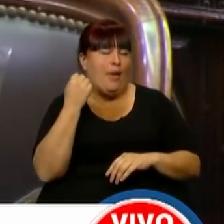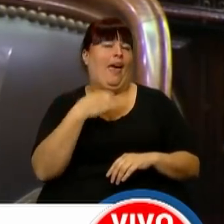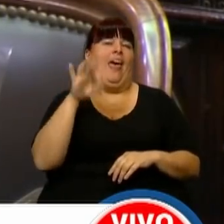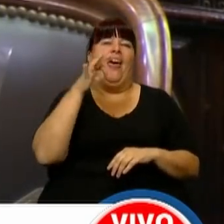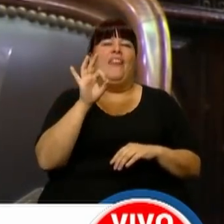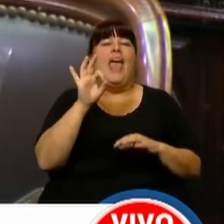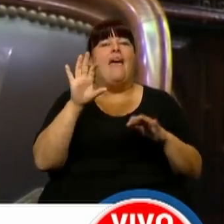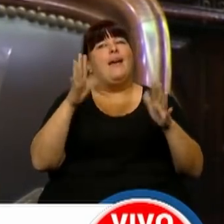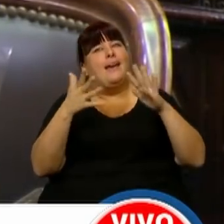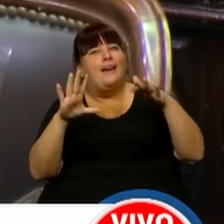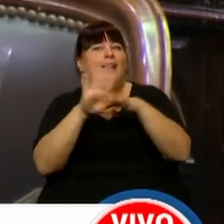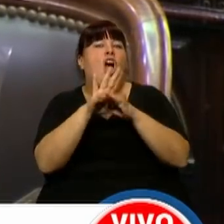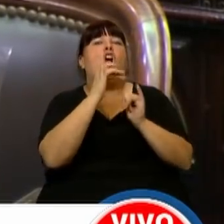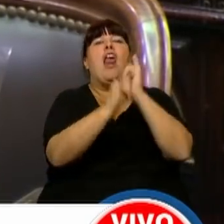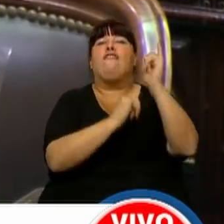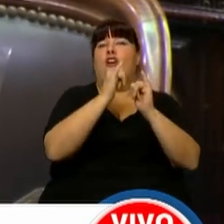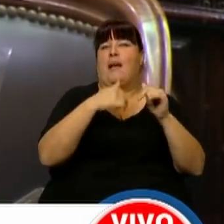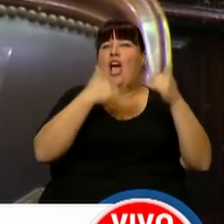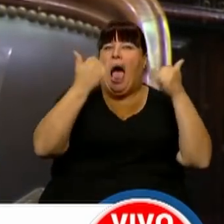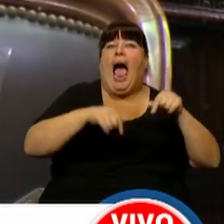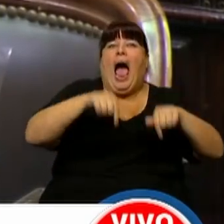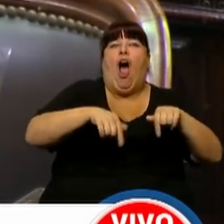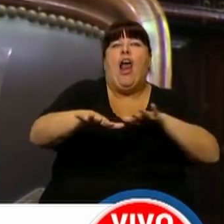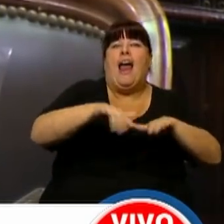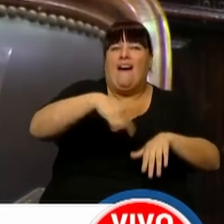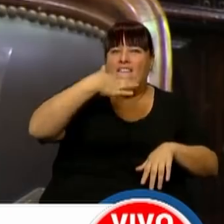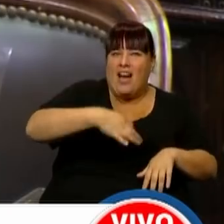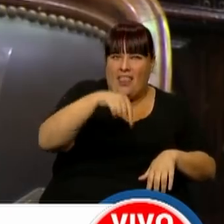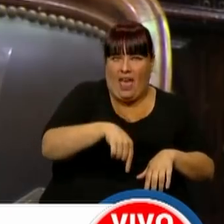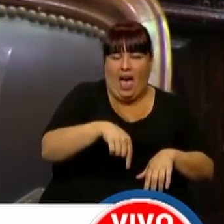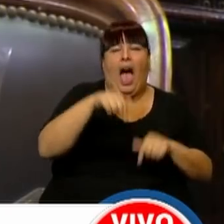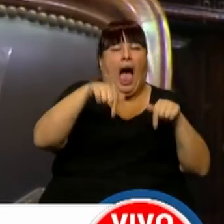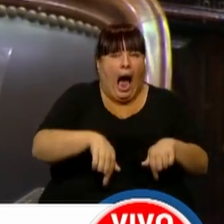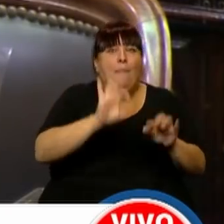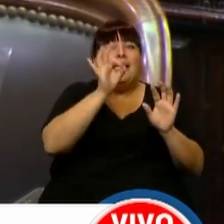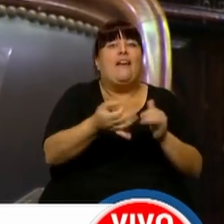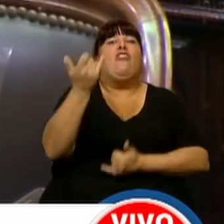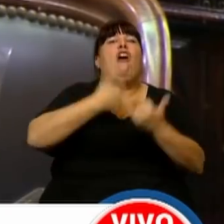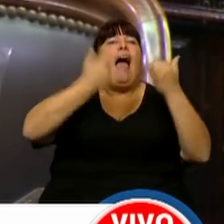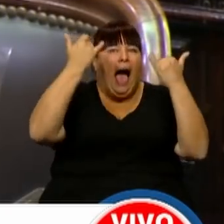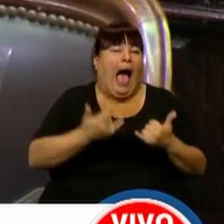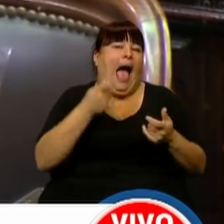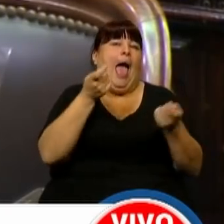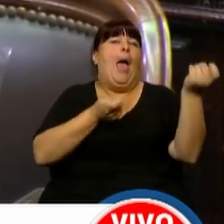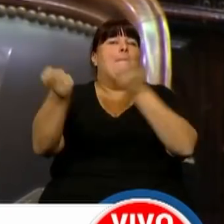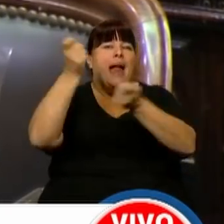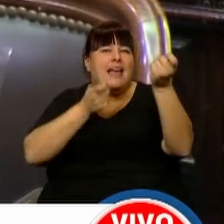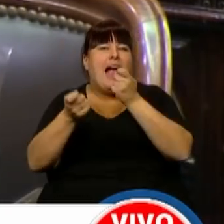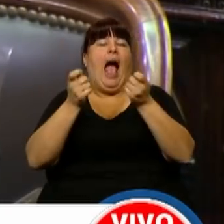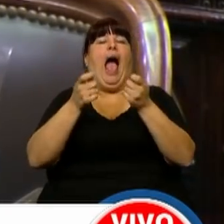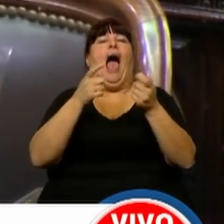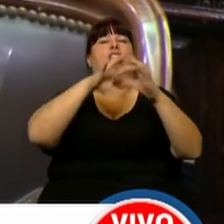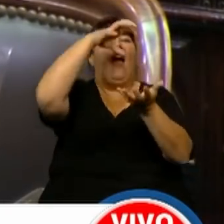algún asidero con los datos que tenemos en la realidad en este momento y con la información que el mercado, las